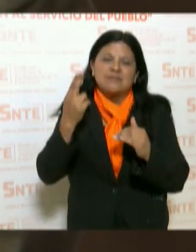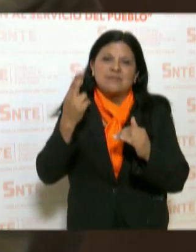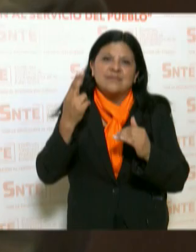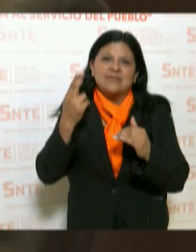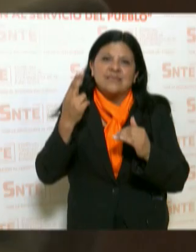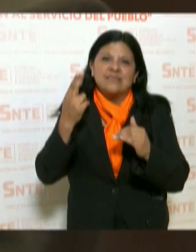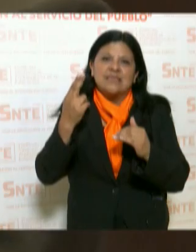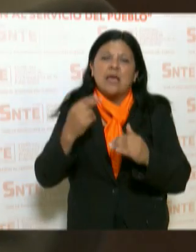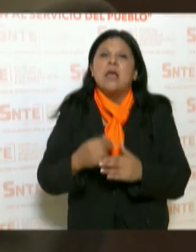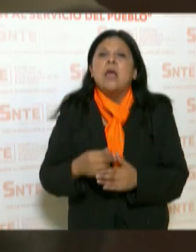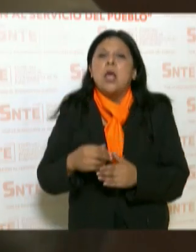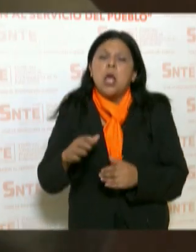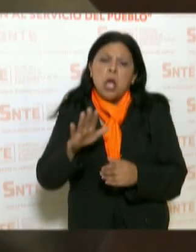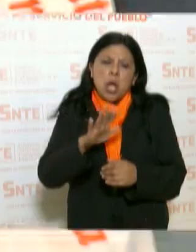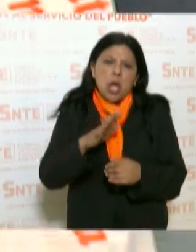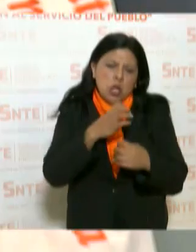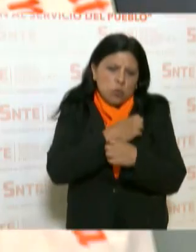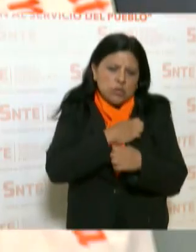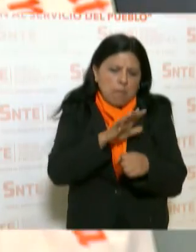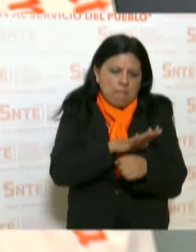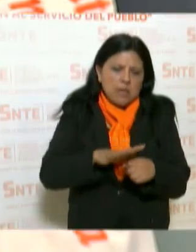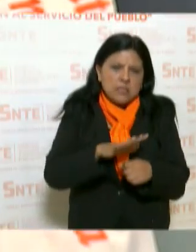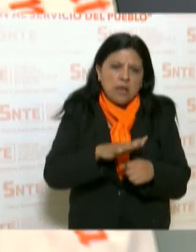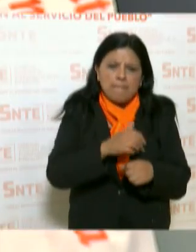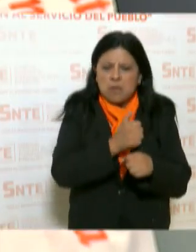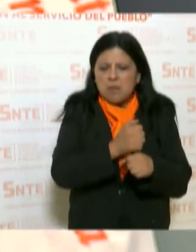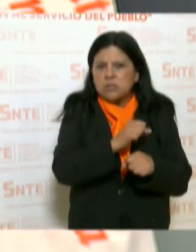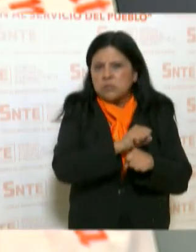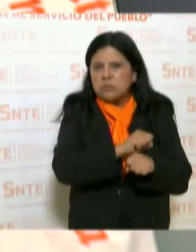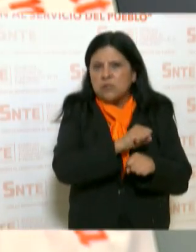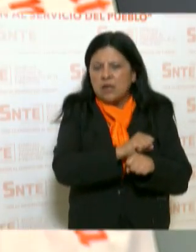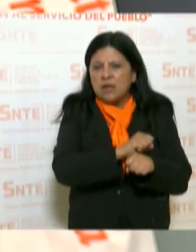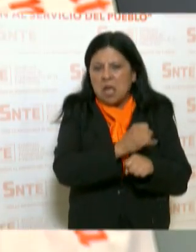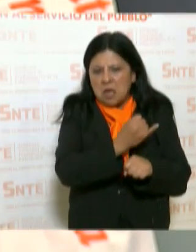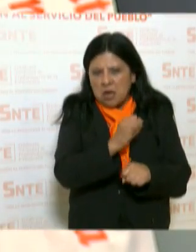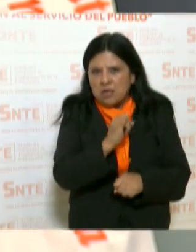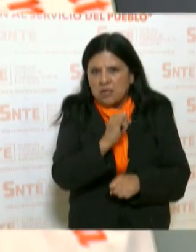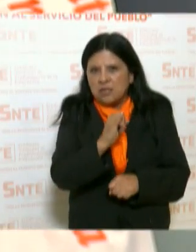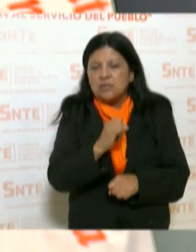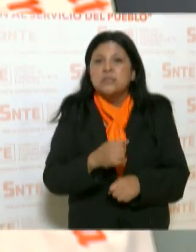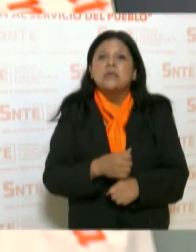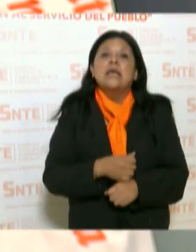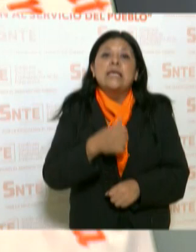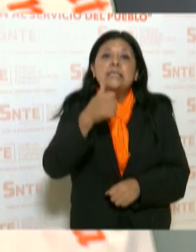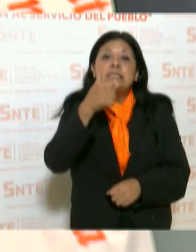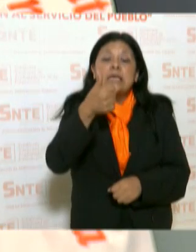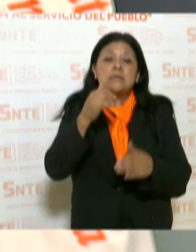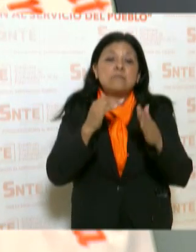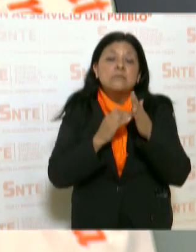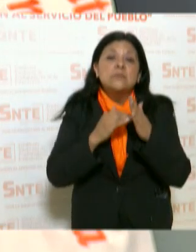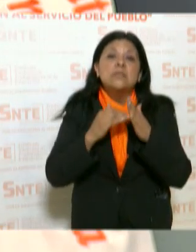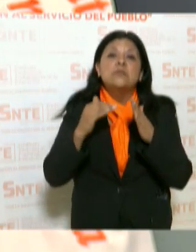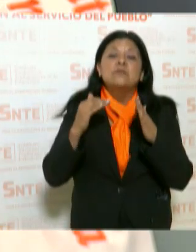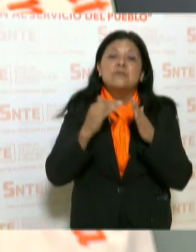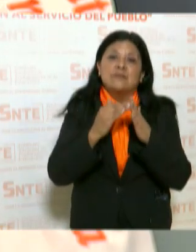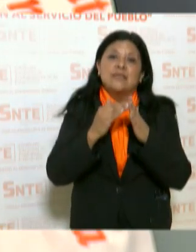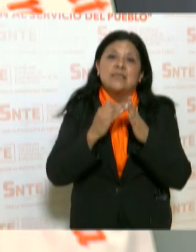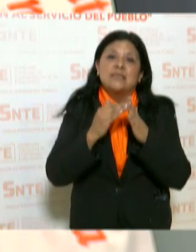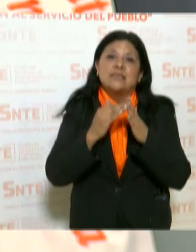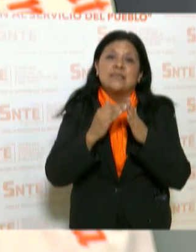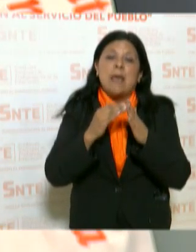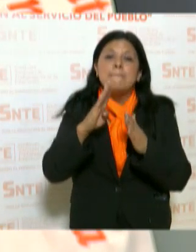educación básica, preescolar, primaria y secundaria, son 6 millones de